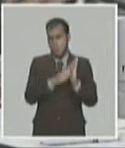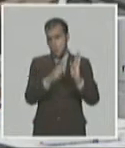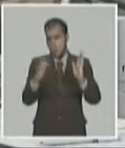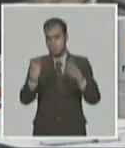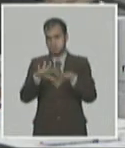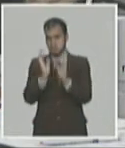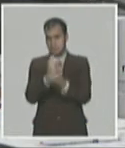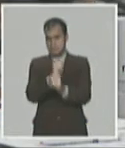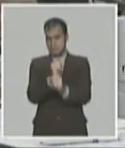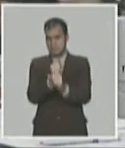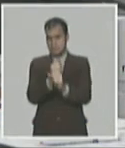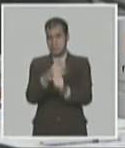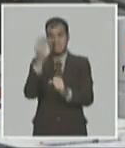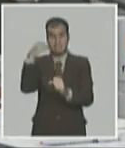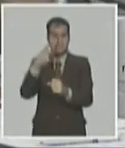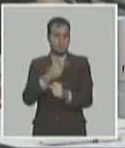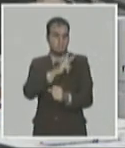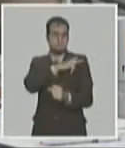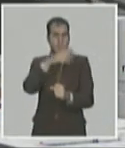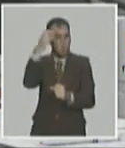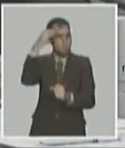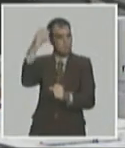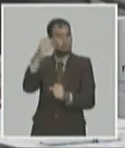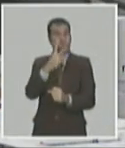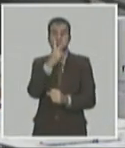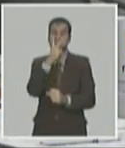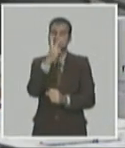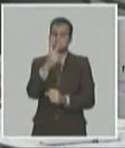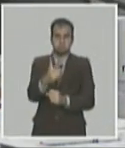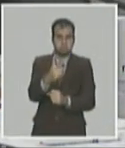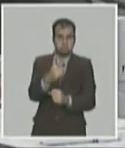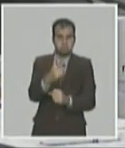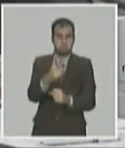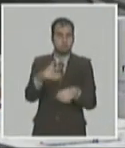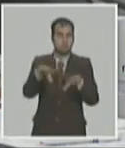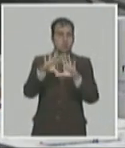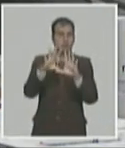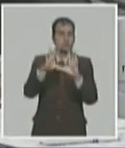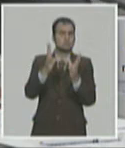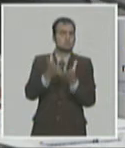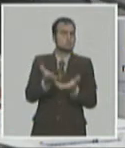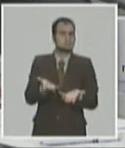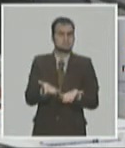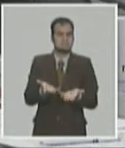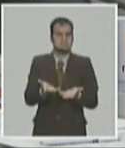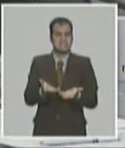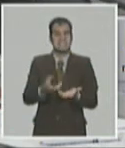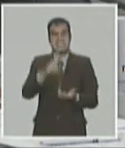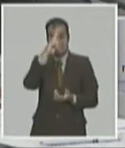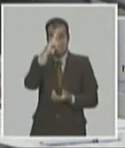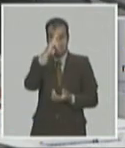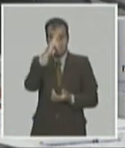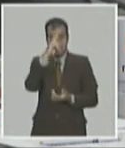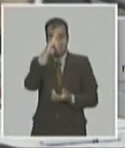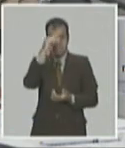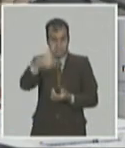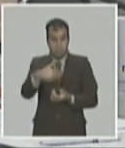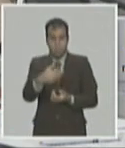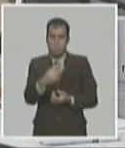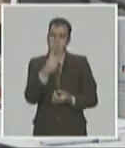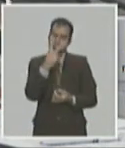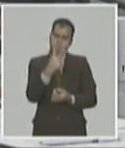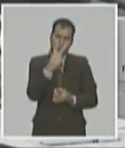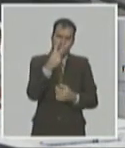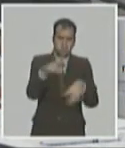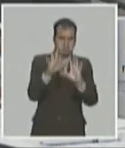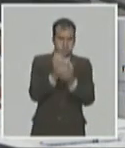desde la dirección del gobierno en un tiempo, pues atender el sistema de salud y reforzar, incluso le ha tocado